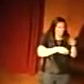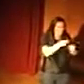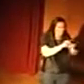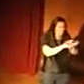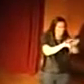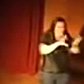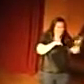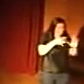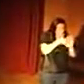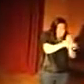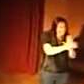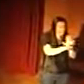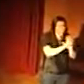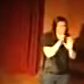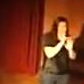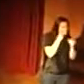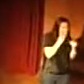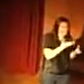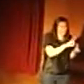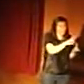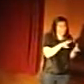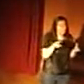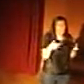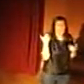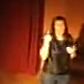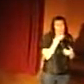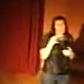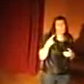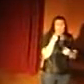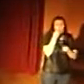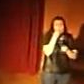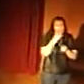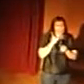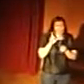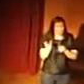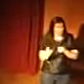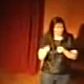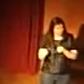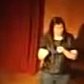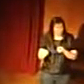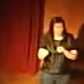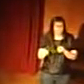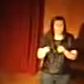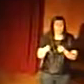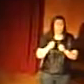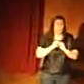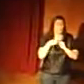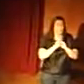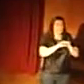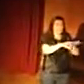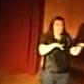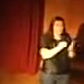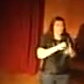que arranca desde podríamos decir desde el 400 Florentino grande eh Por toda Europa pero